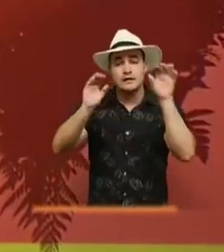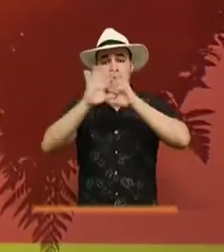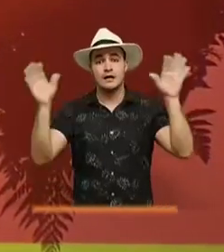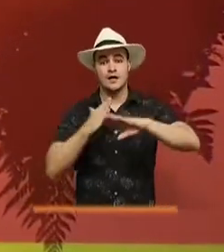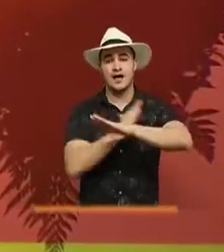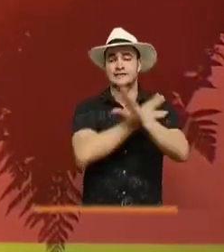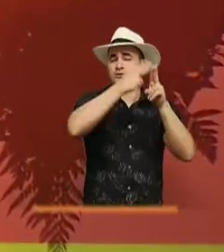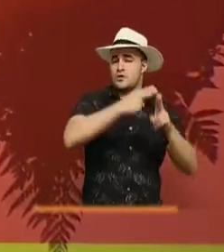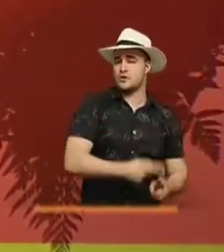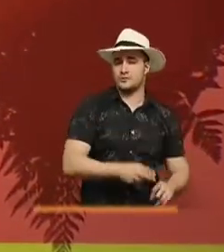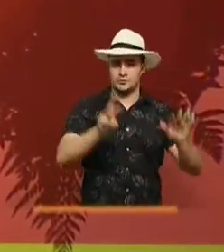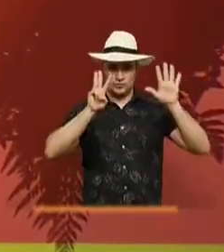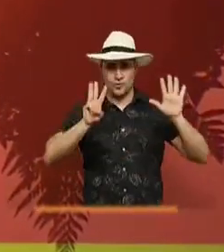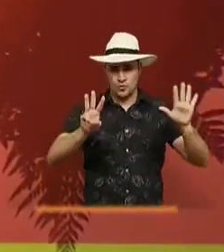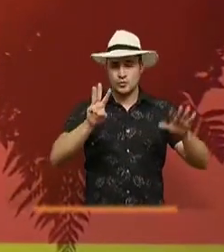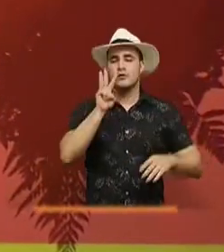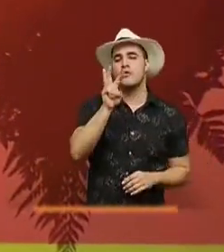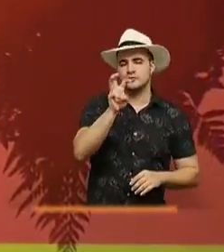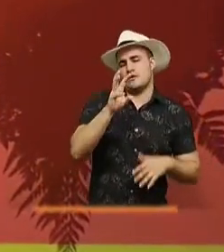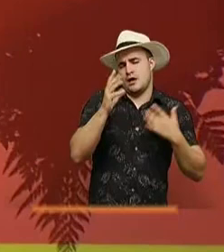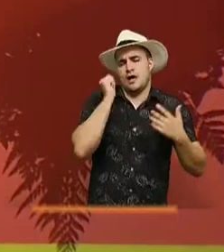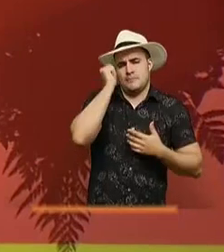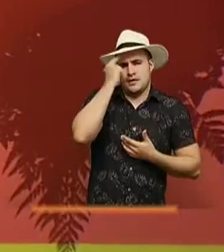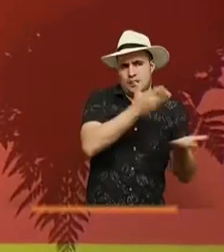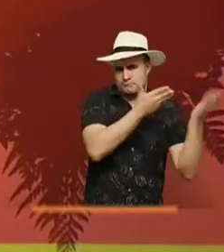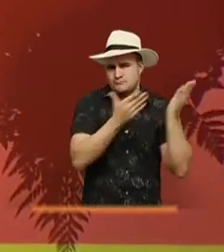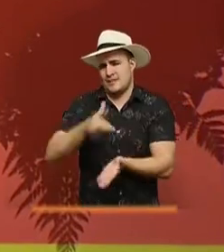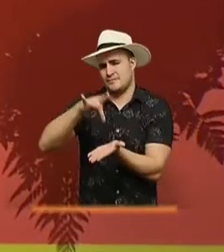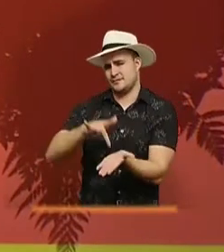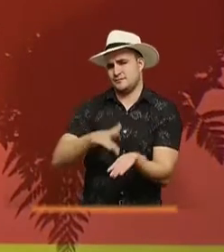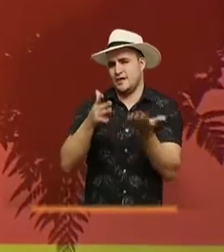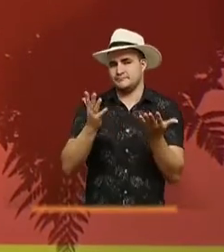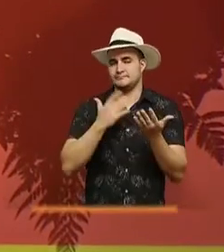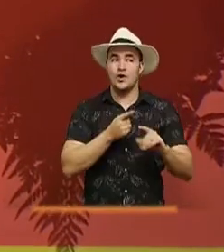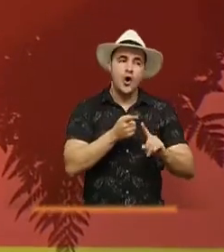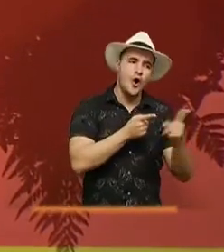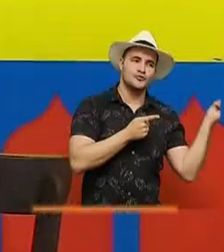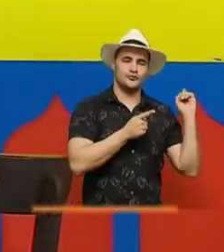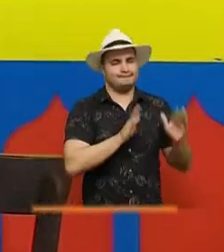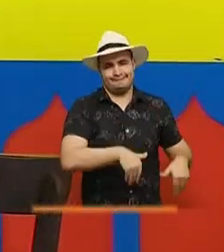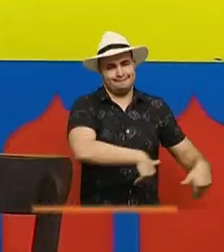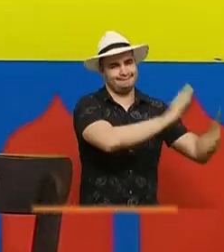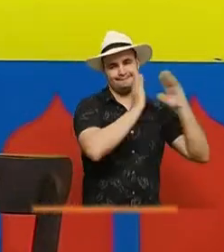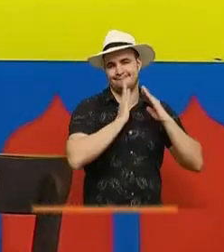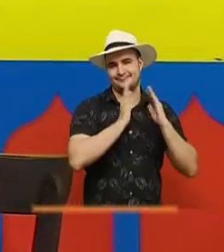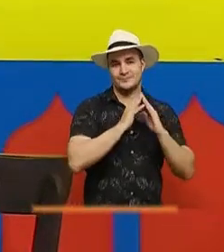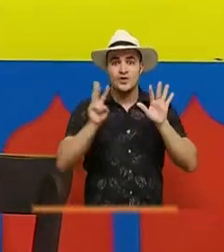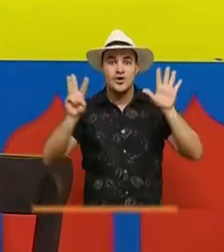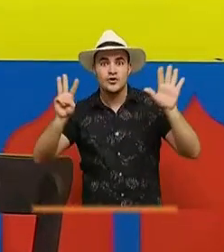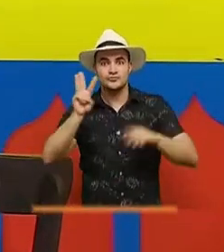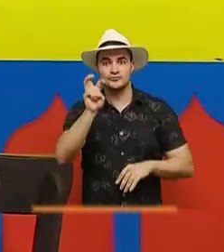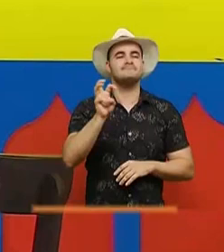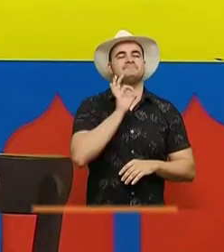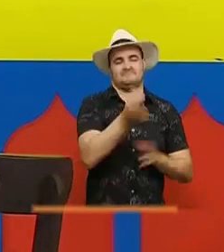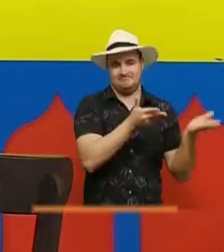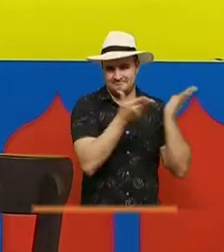mencionamos pues ya están clasificados para el día de mañana a la gran final. Claro que sí, Ovidio. Además, les recordamos que ustedes nos pueden